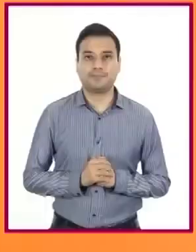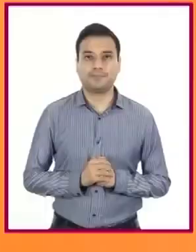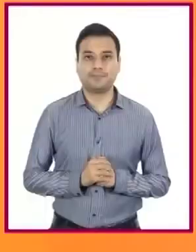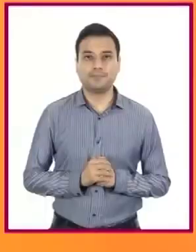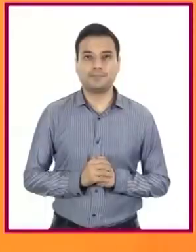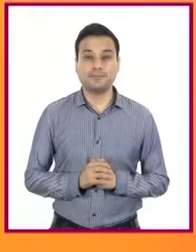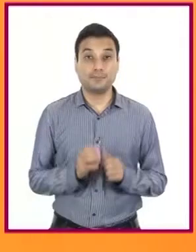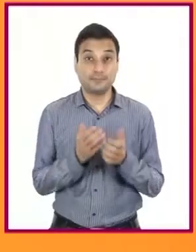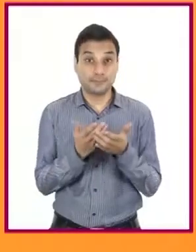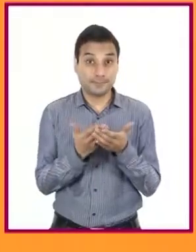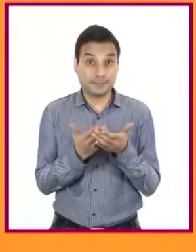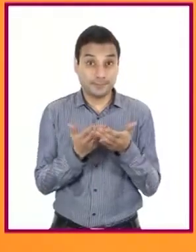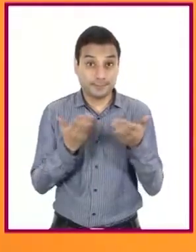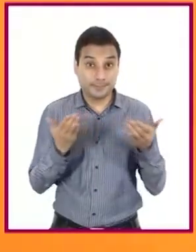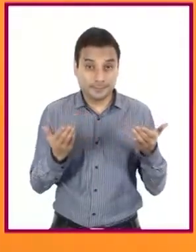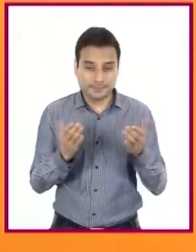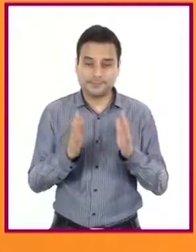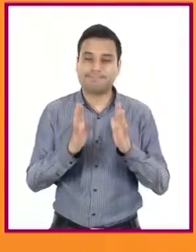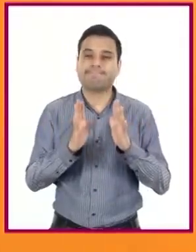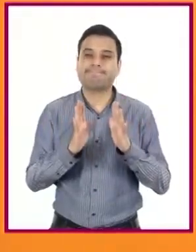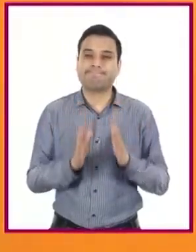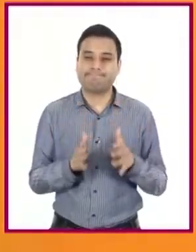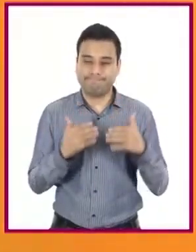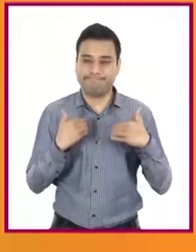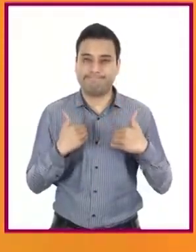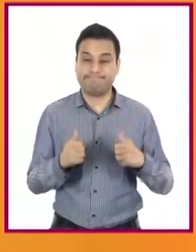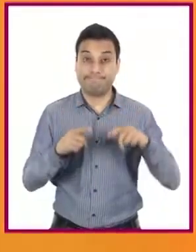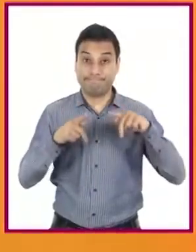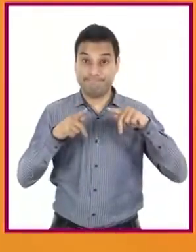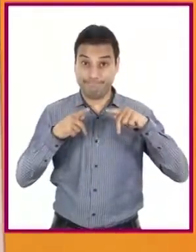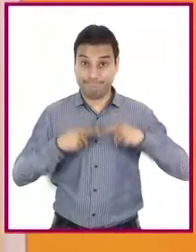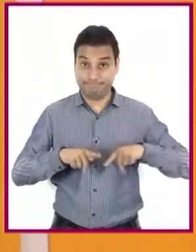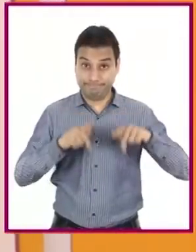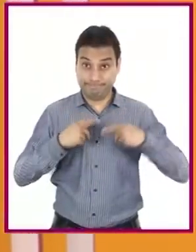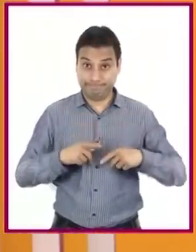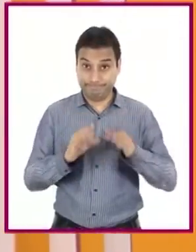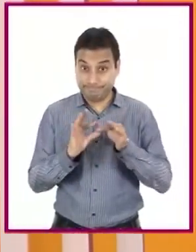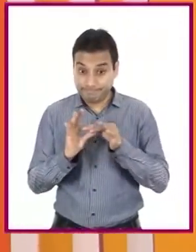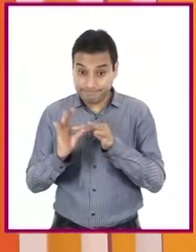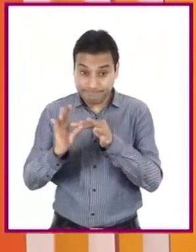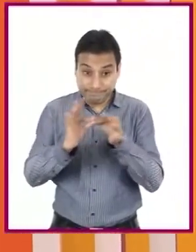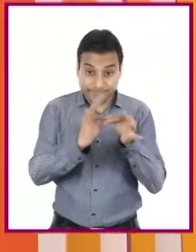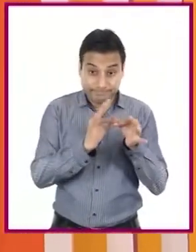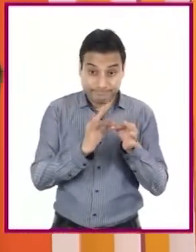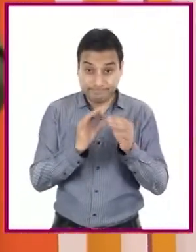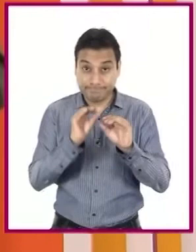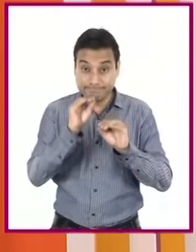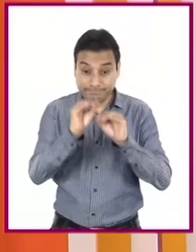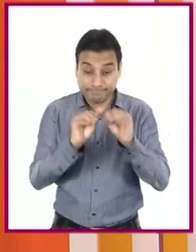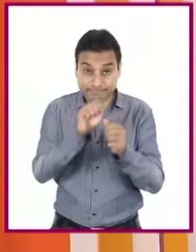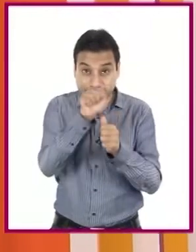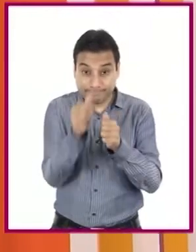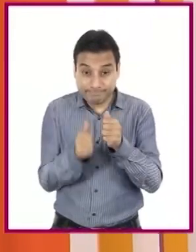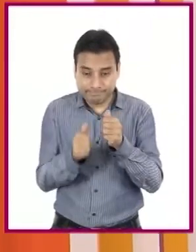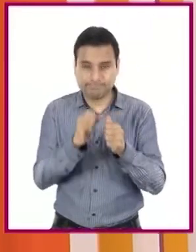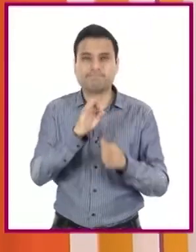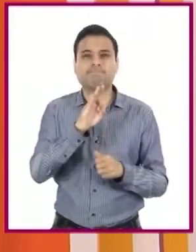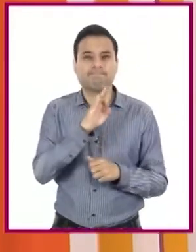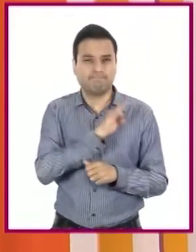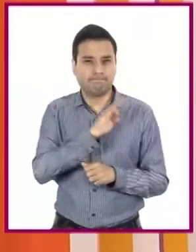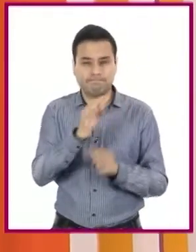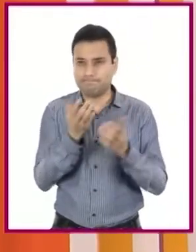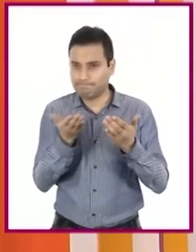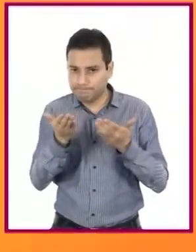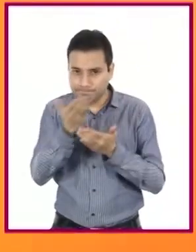Ahora podemos estar seguros que cuando los seres humanos nos vinculamos a través de las artes, podemos desarrollar habilidades para la